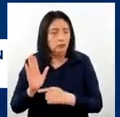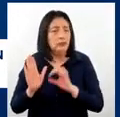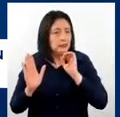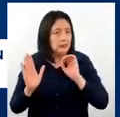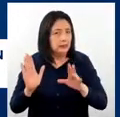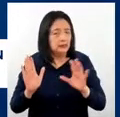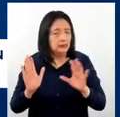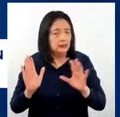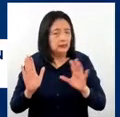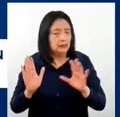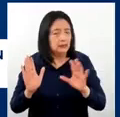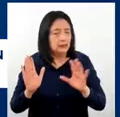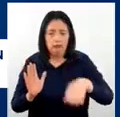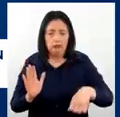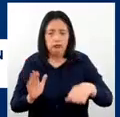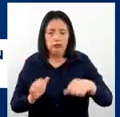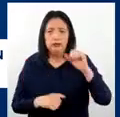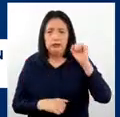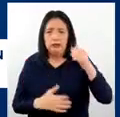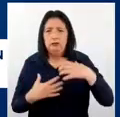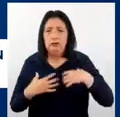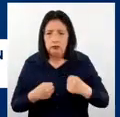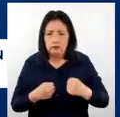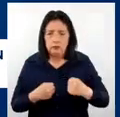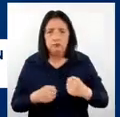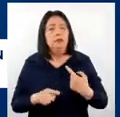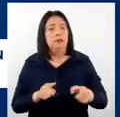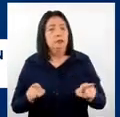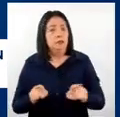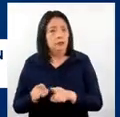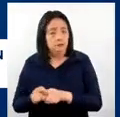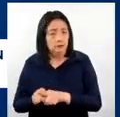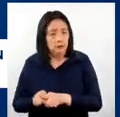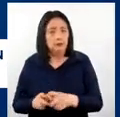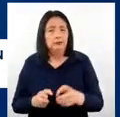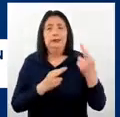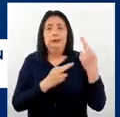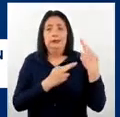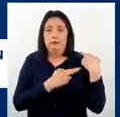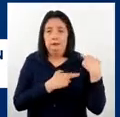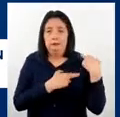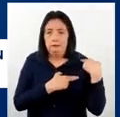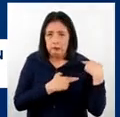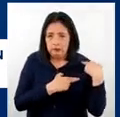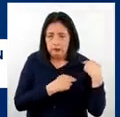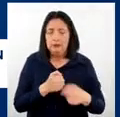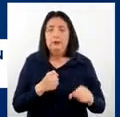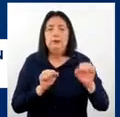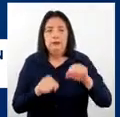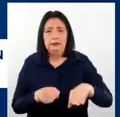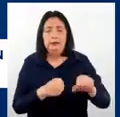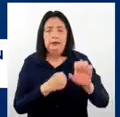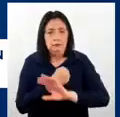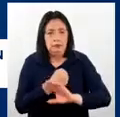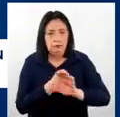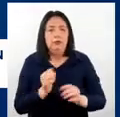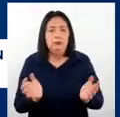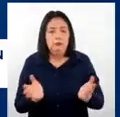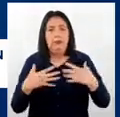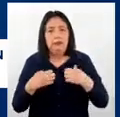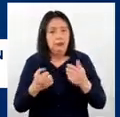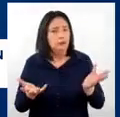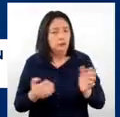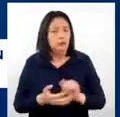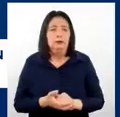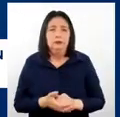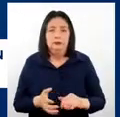todos tenemos el derecho a la salud, pero a la vez tenemos el deber de proteger y promoverla. Y además, ujú,